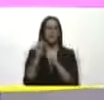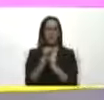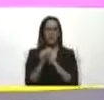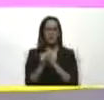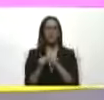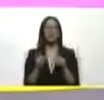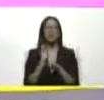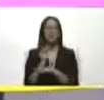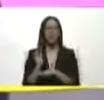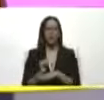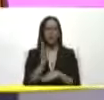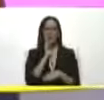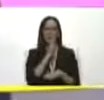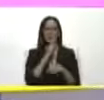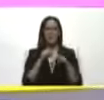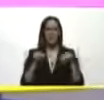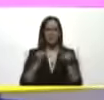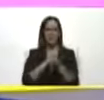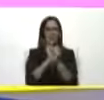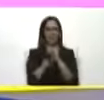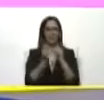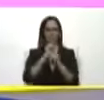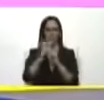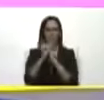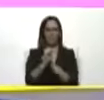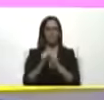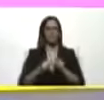mama también ante el cambio climático